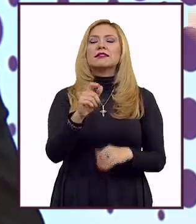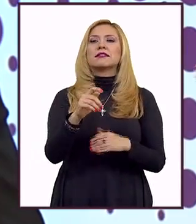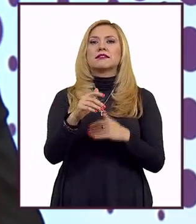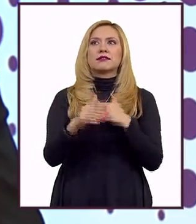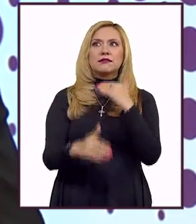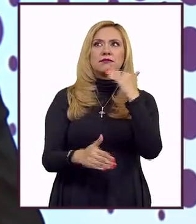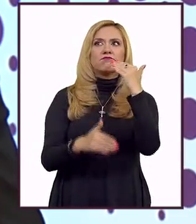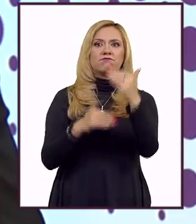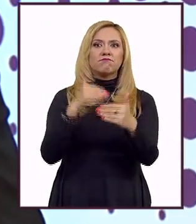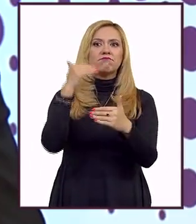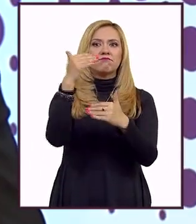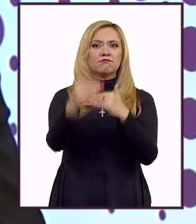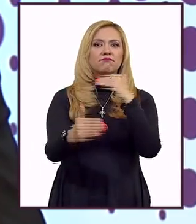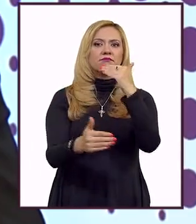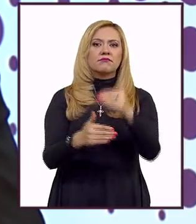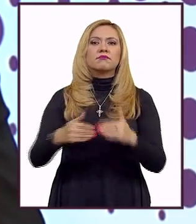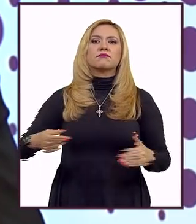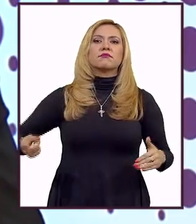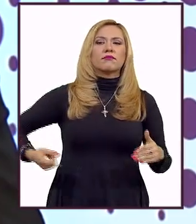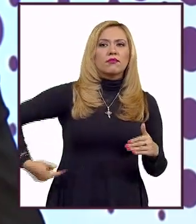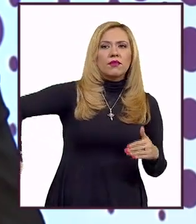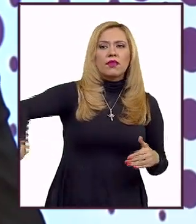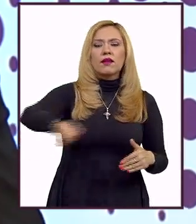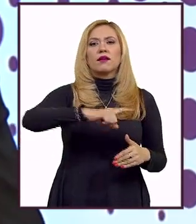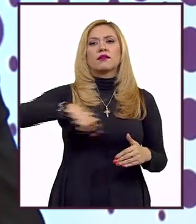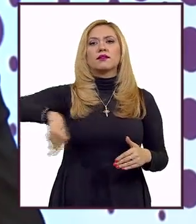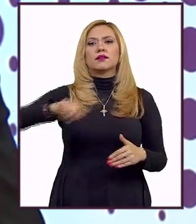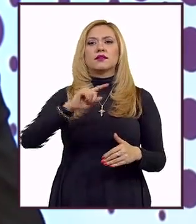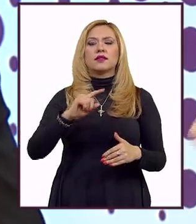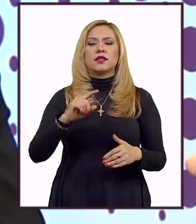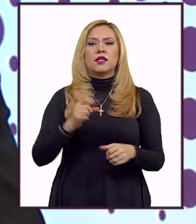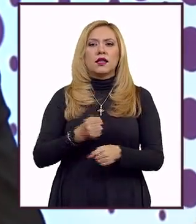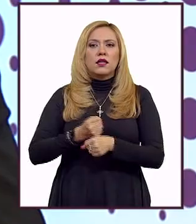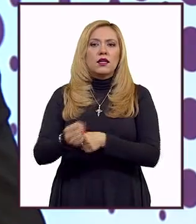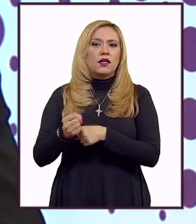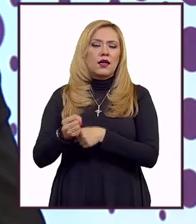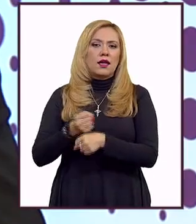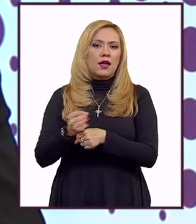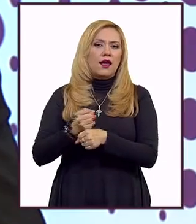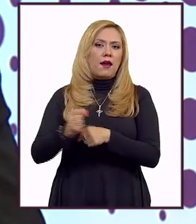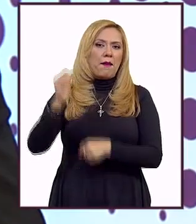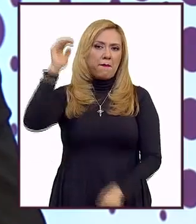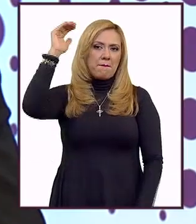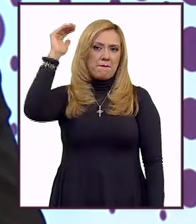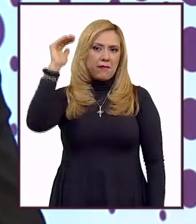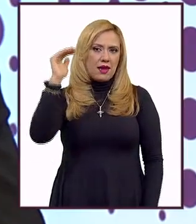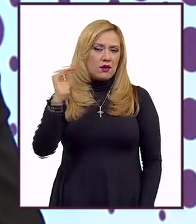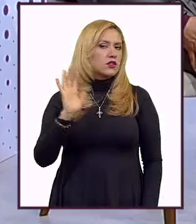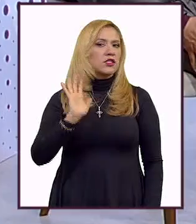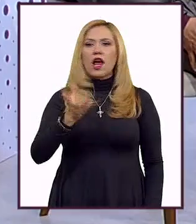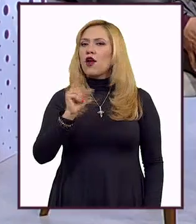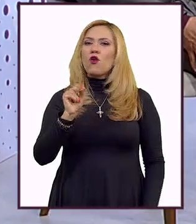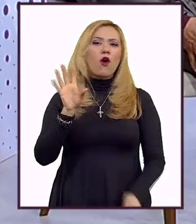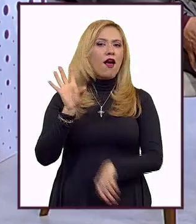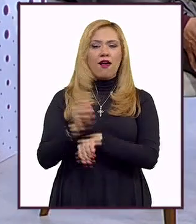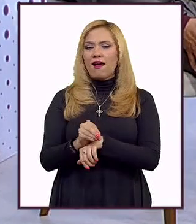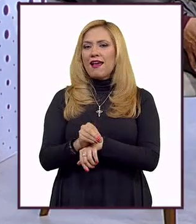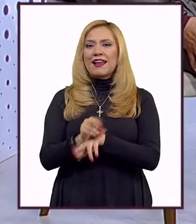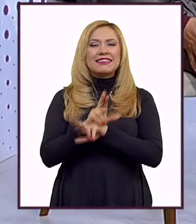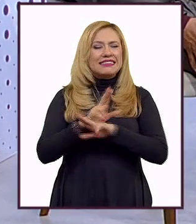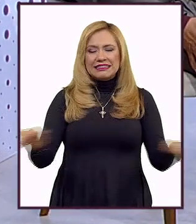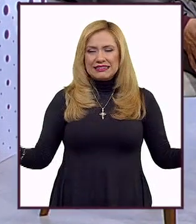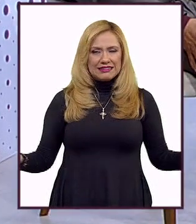va eventualmente a hacer que los hechos de tortura se reduzcan, que ya no es admisible en